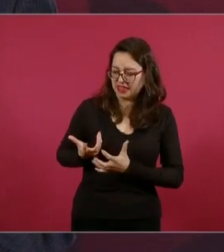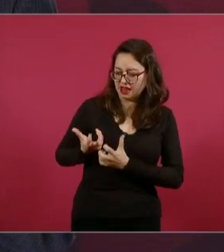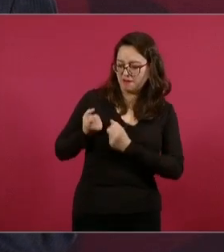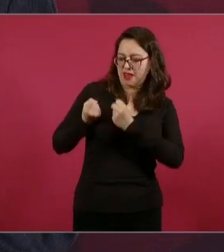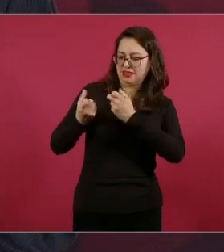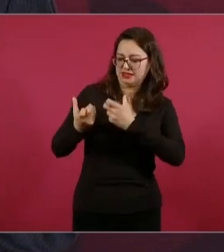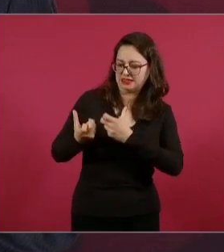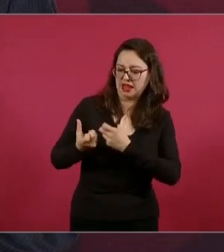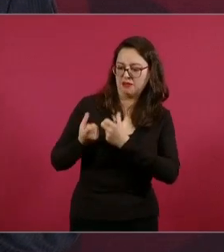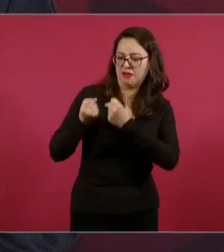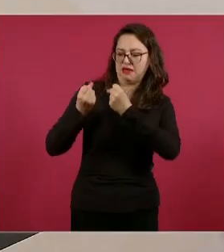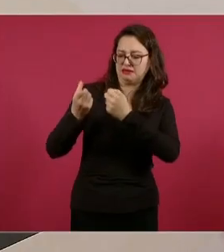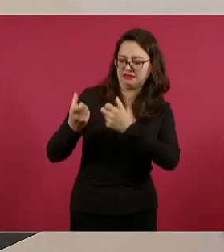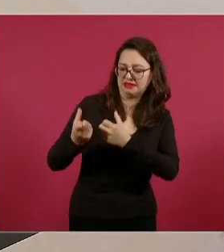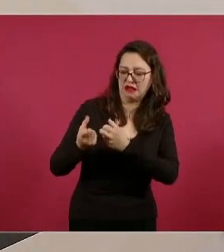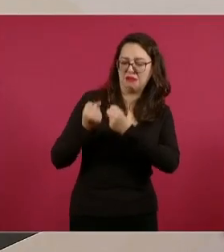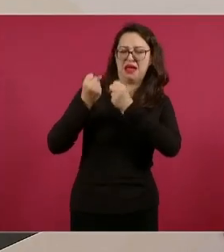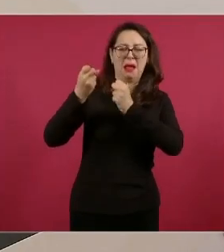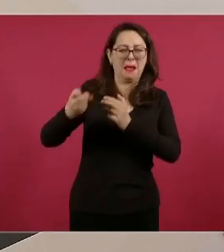difíciles.